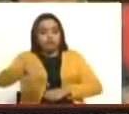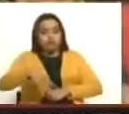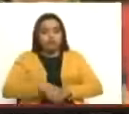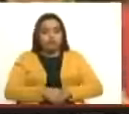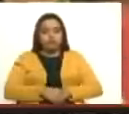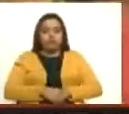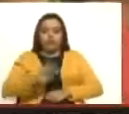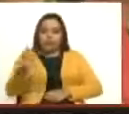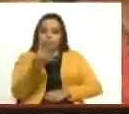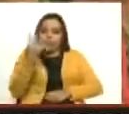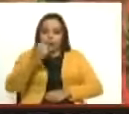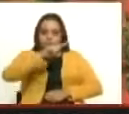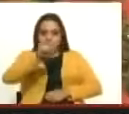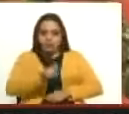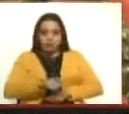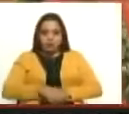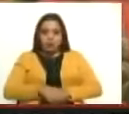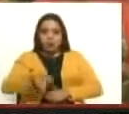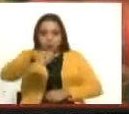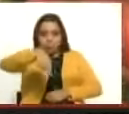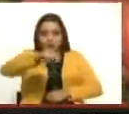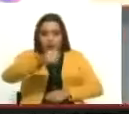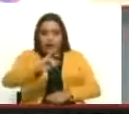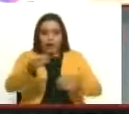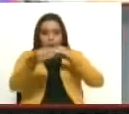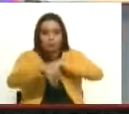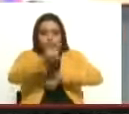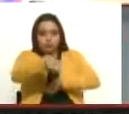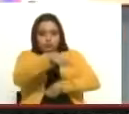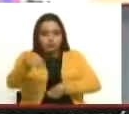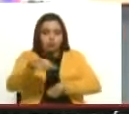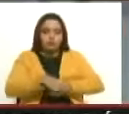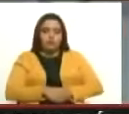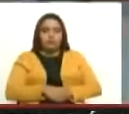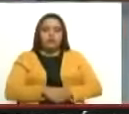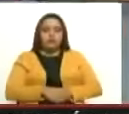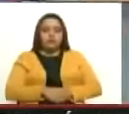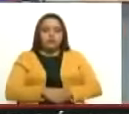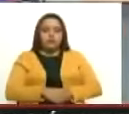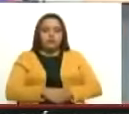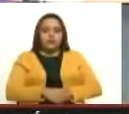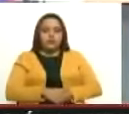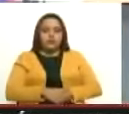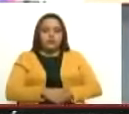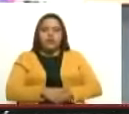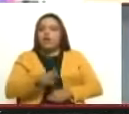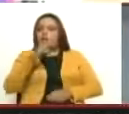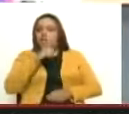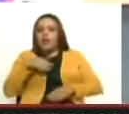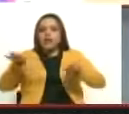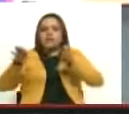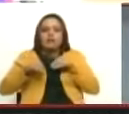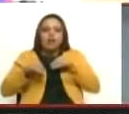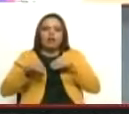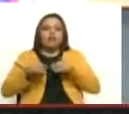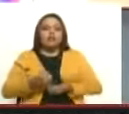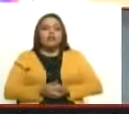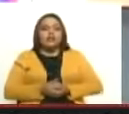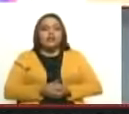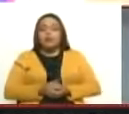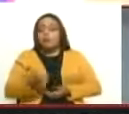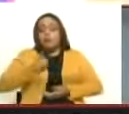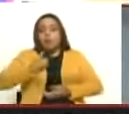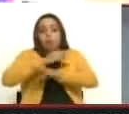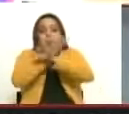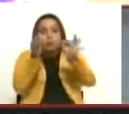Cuarta pregunta. ¿Está usted de acuerdo en oponerse por todos los medios, conforme a derecho, a la